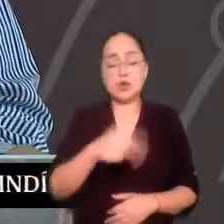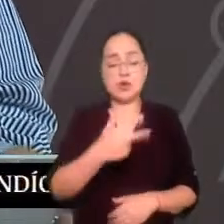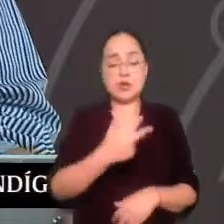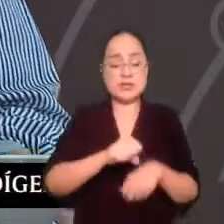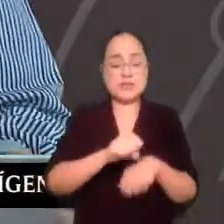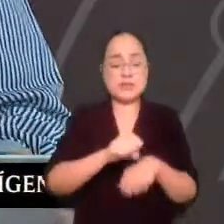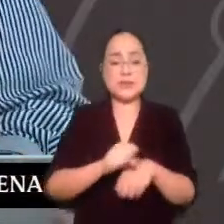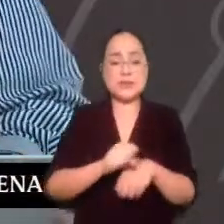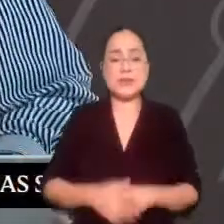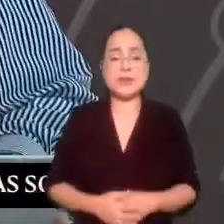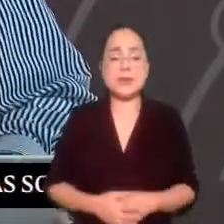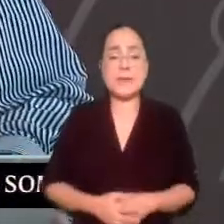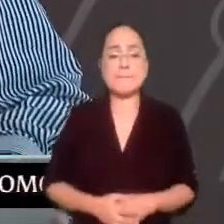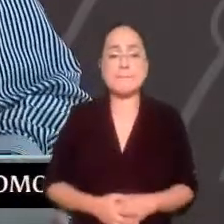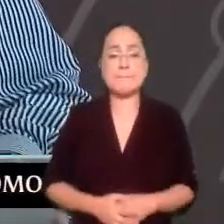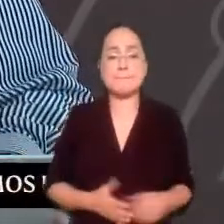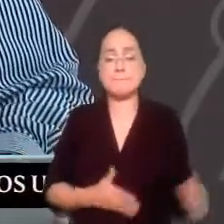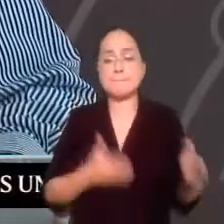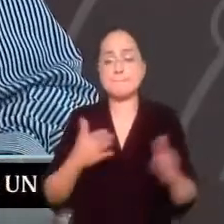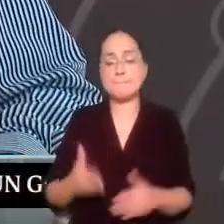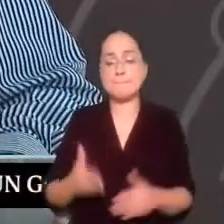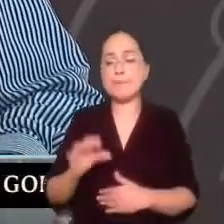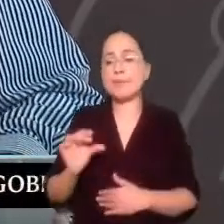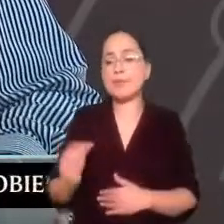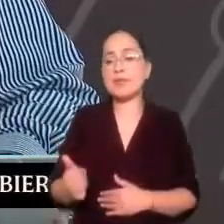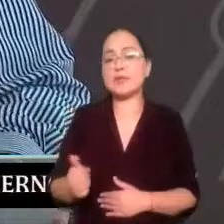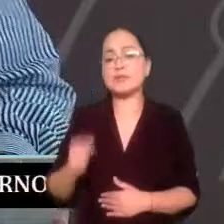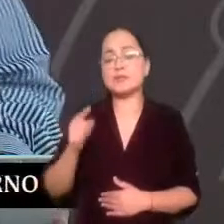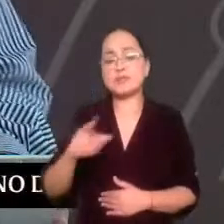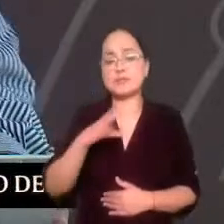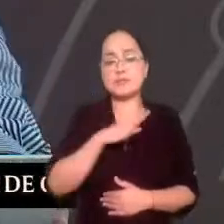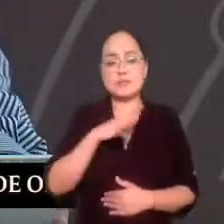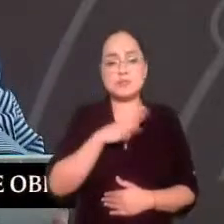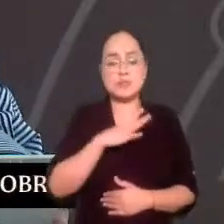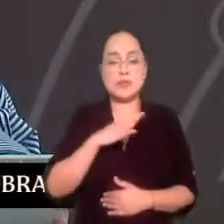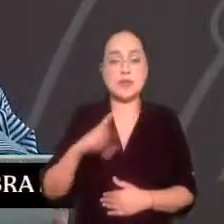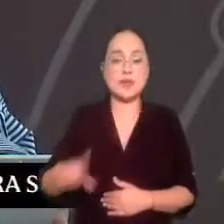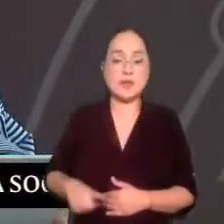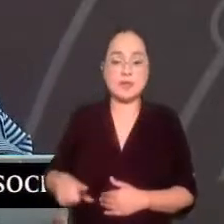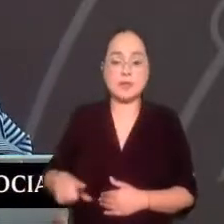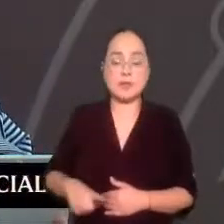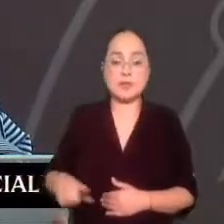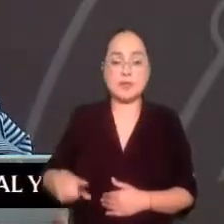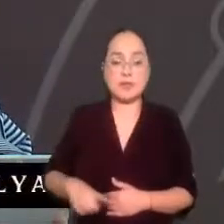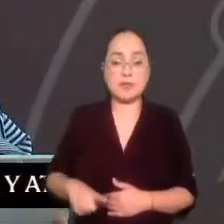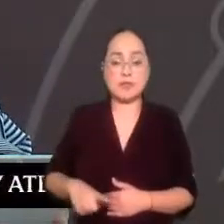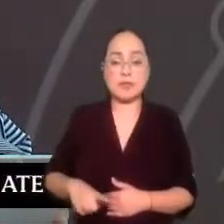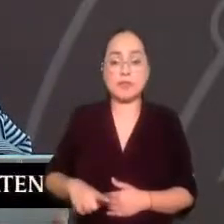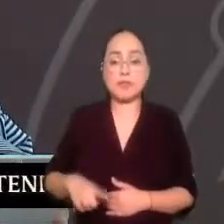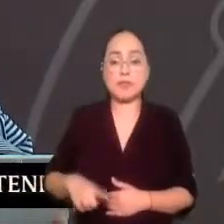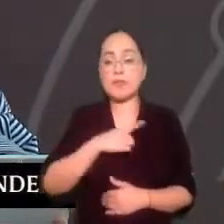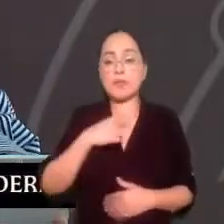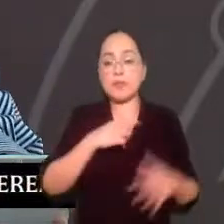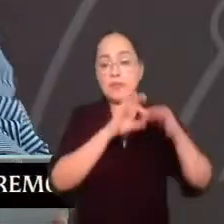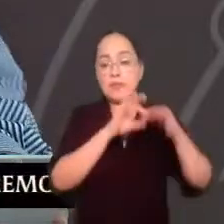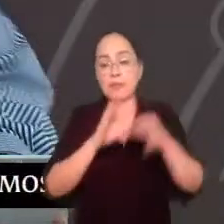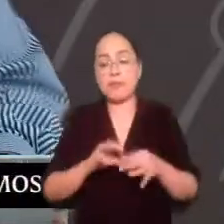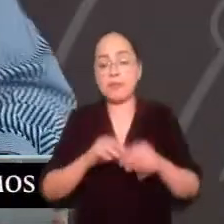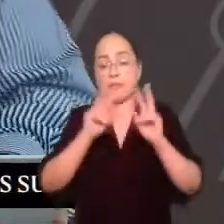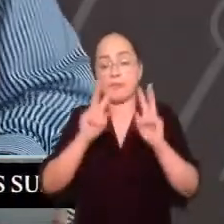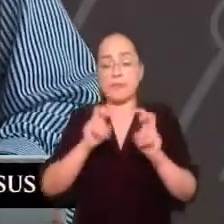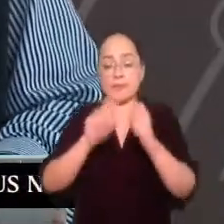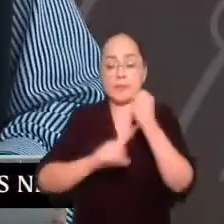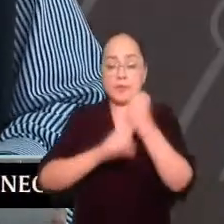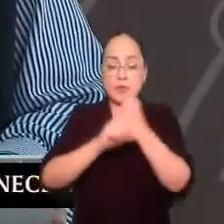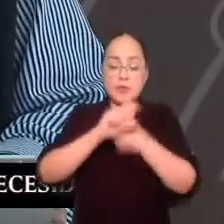Las otras condicionantes es que el Estado se obliga a atender como problema de salud el tema